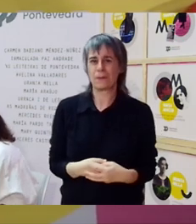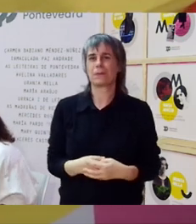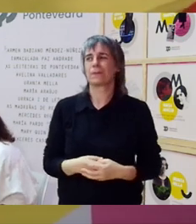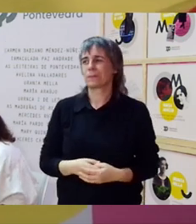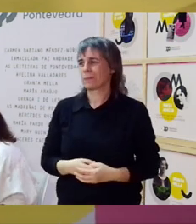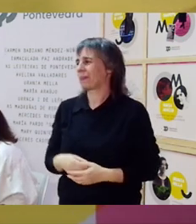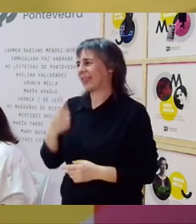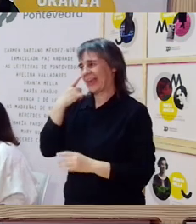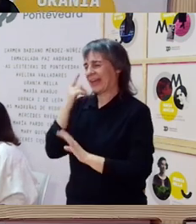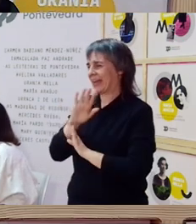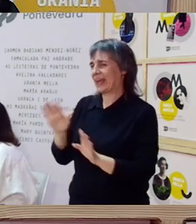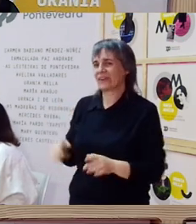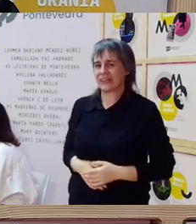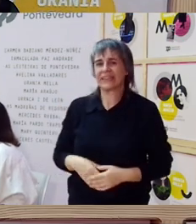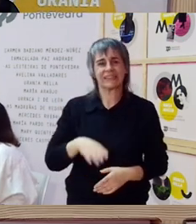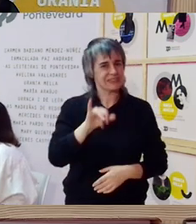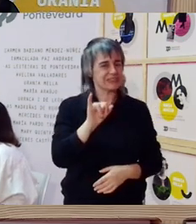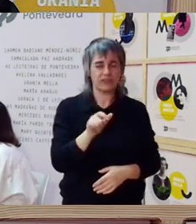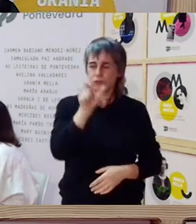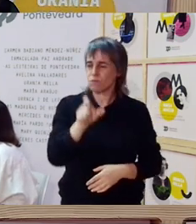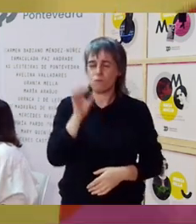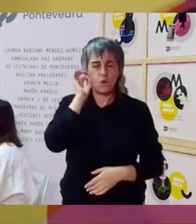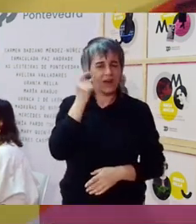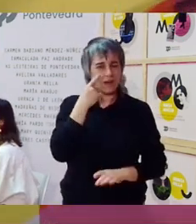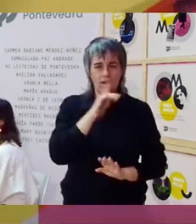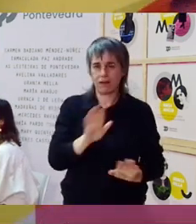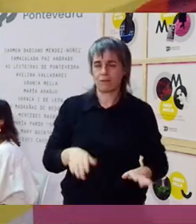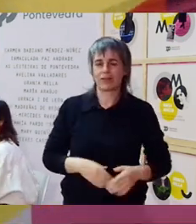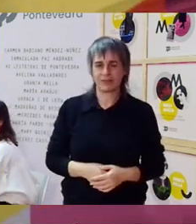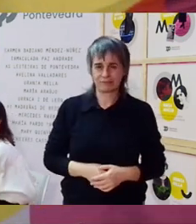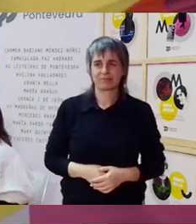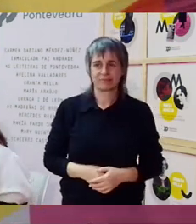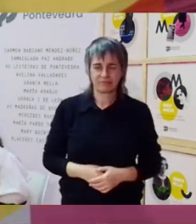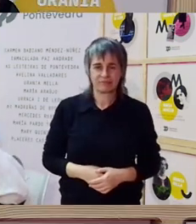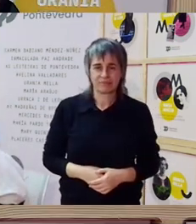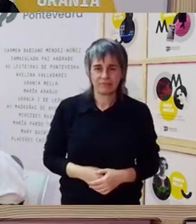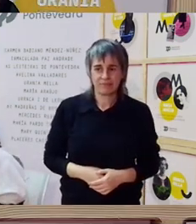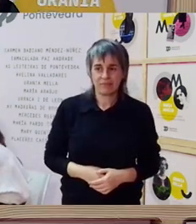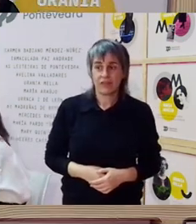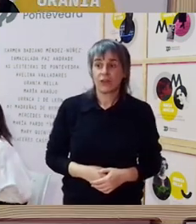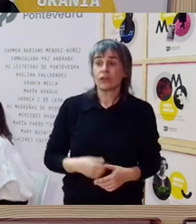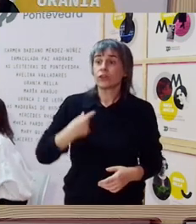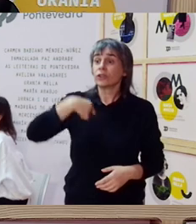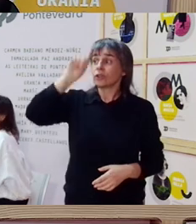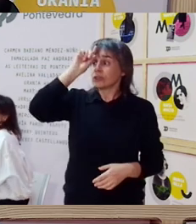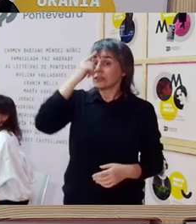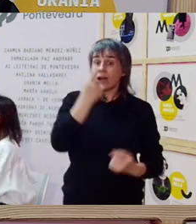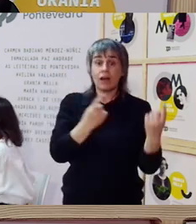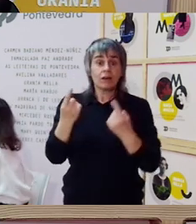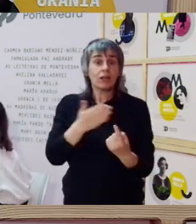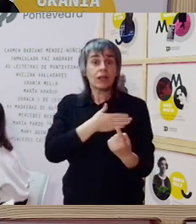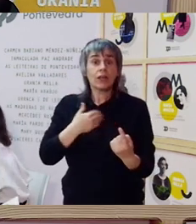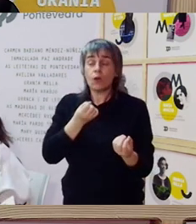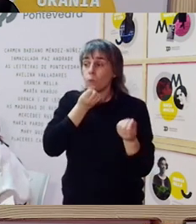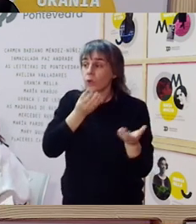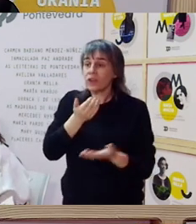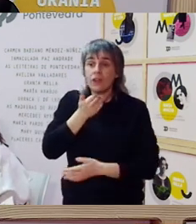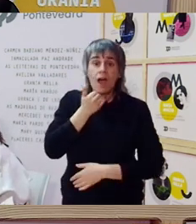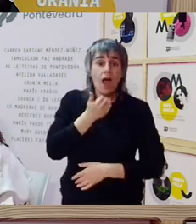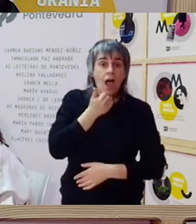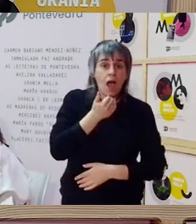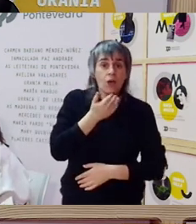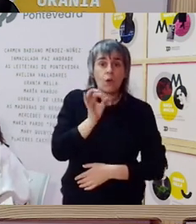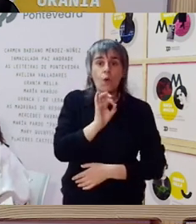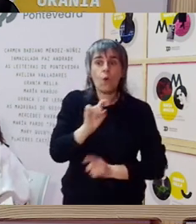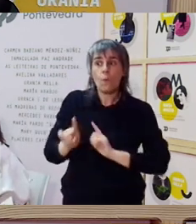increíble, que sangue frío. Sí, era unha muller increíble. Sí, moi increíble. Non sei se alguén quere comentarnos algo ou ten algunha